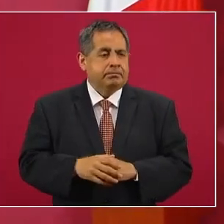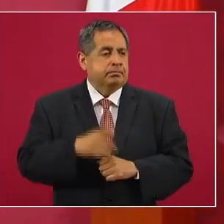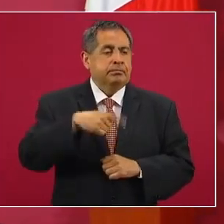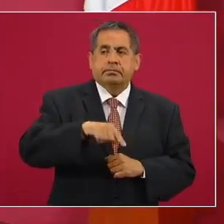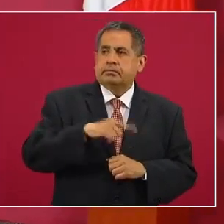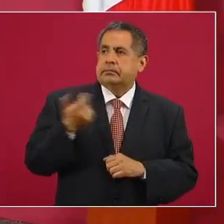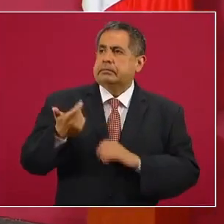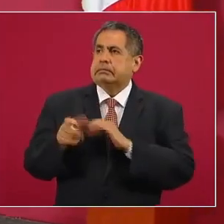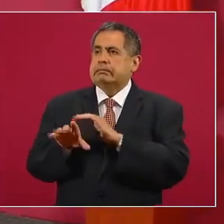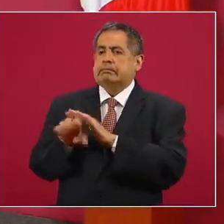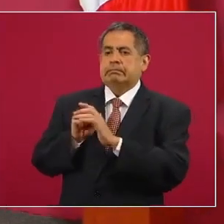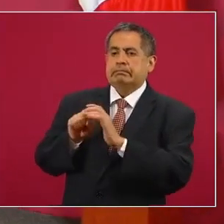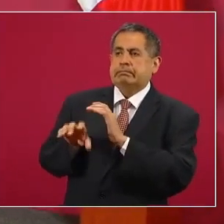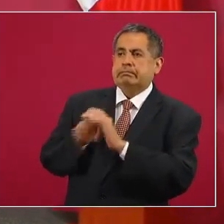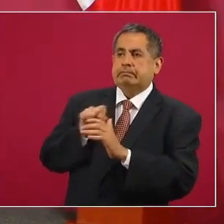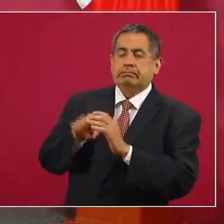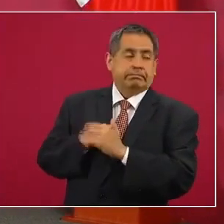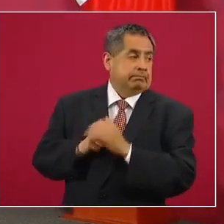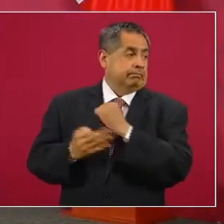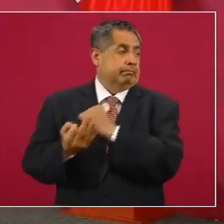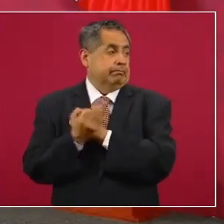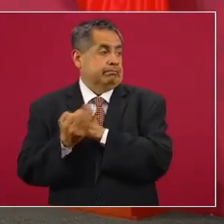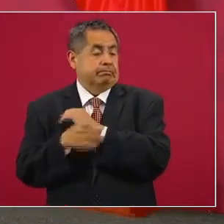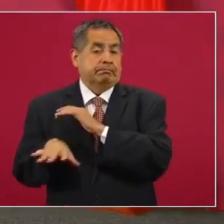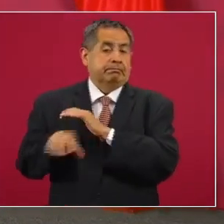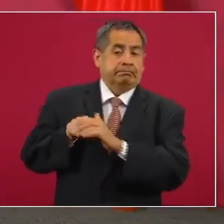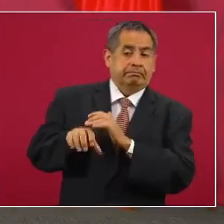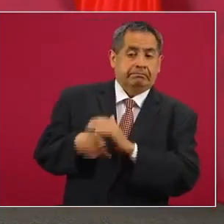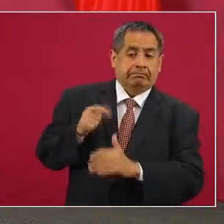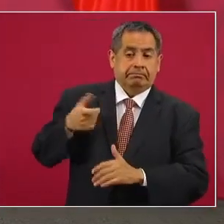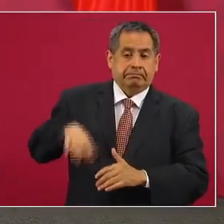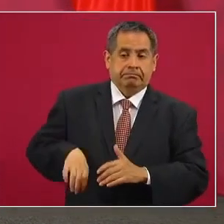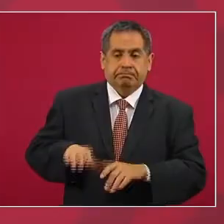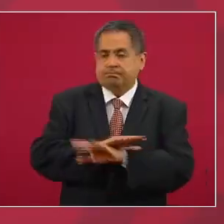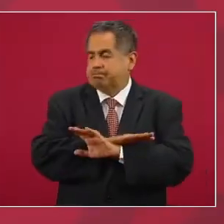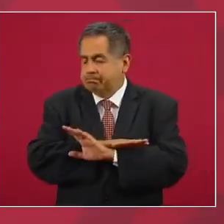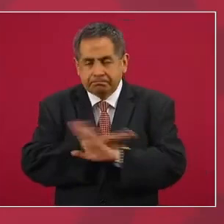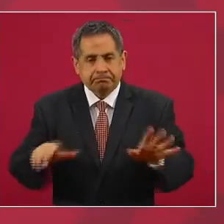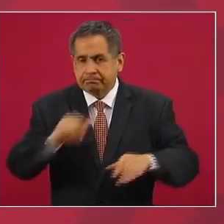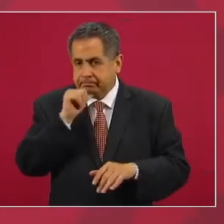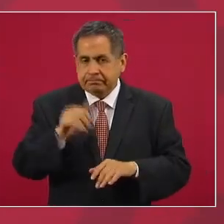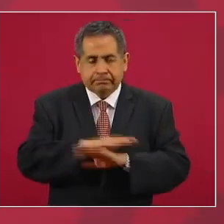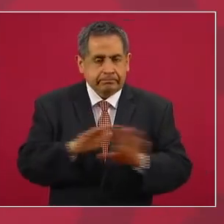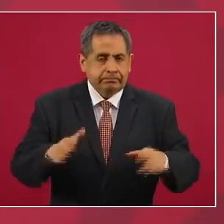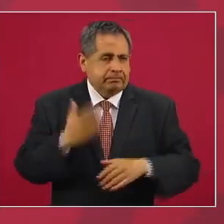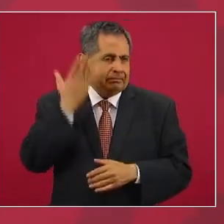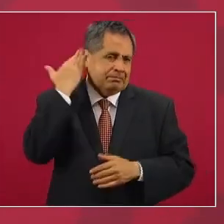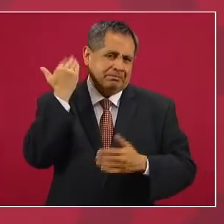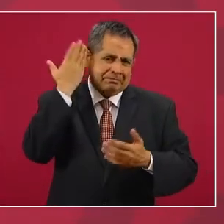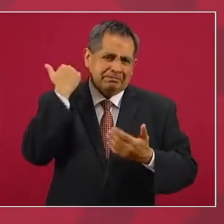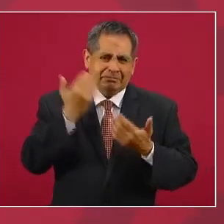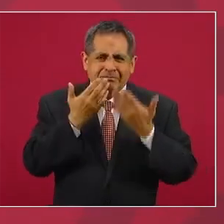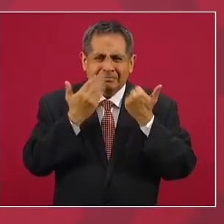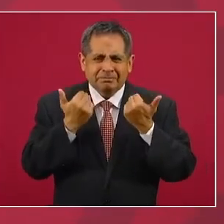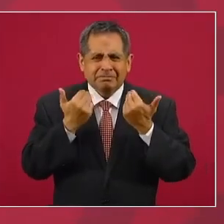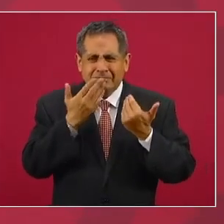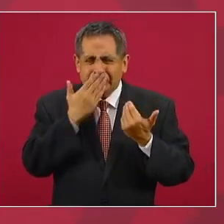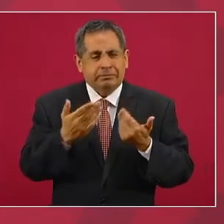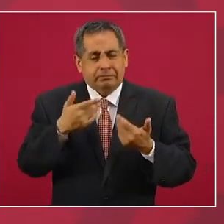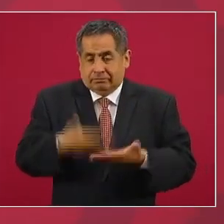medrar al amparo del poder público como lo hacían anteriormente, y no le hace